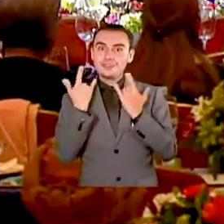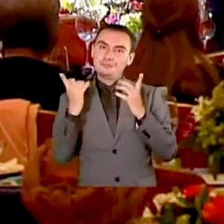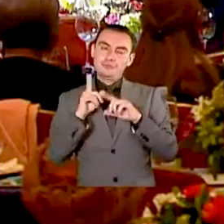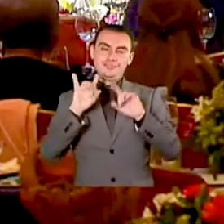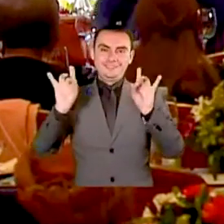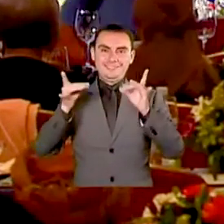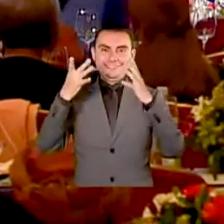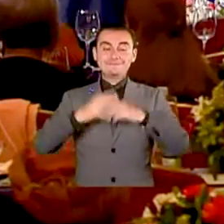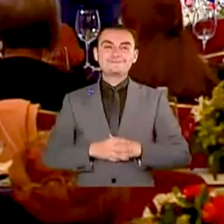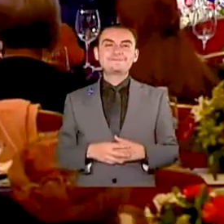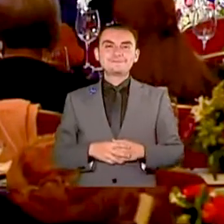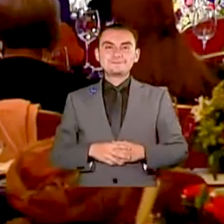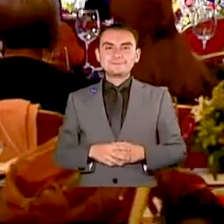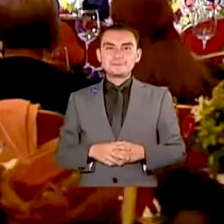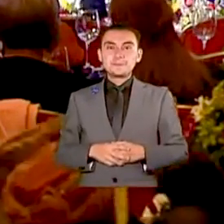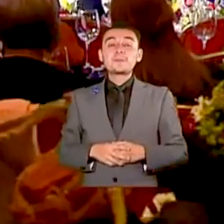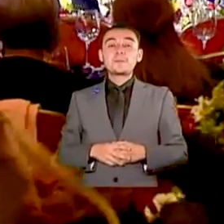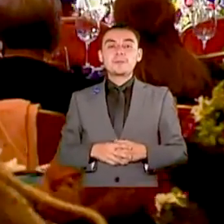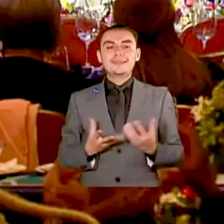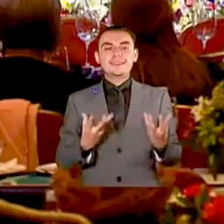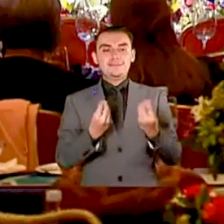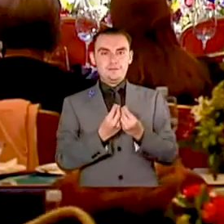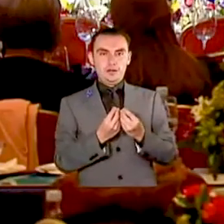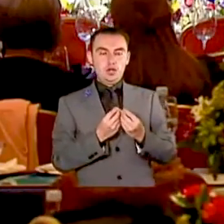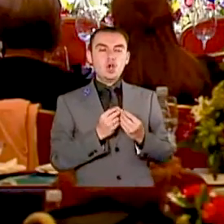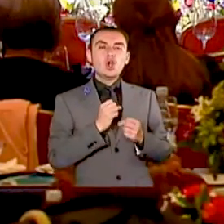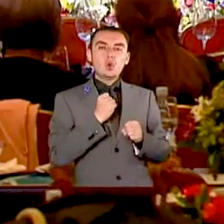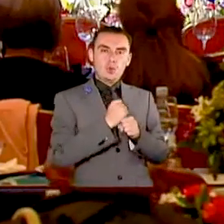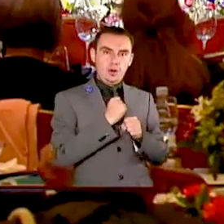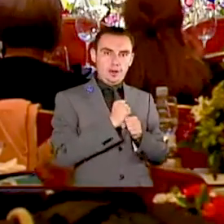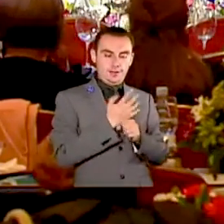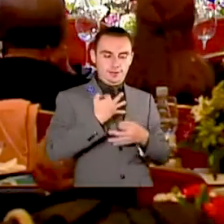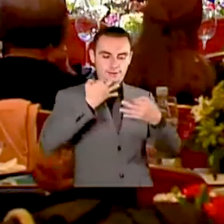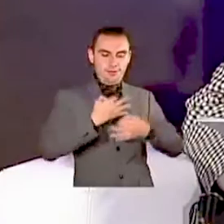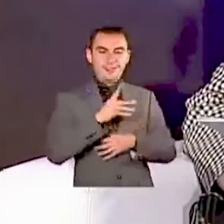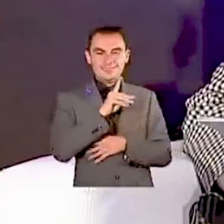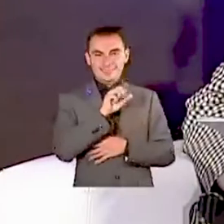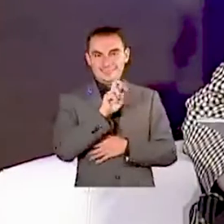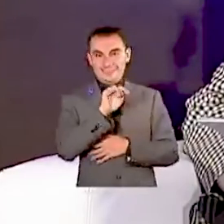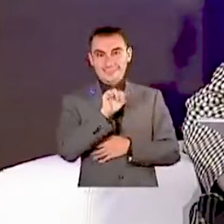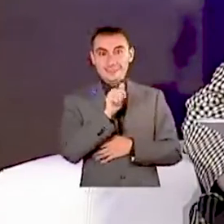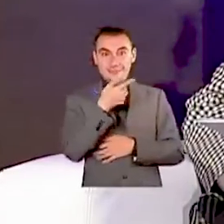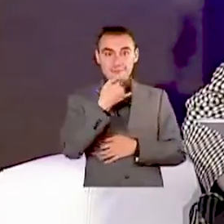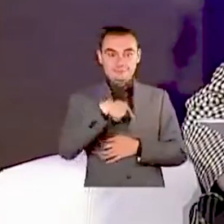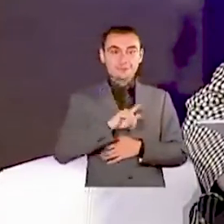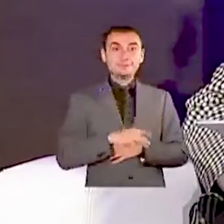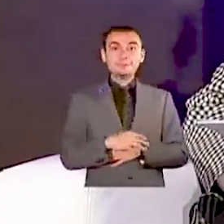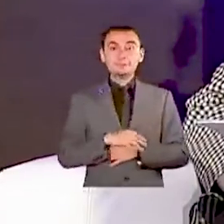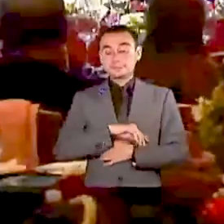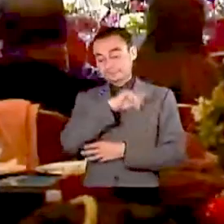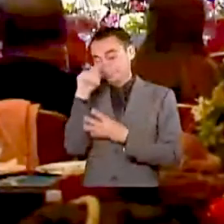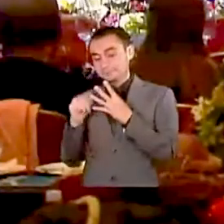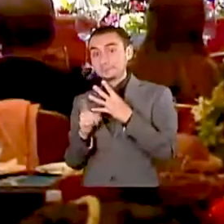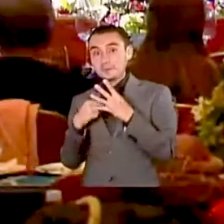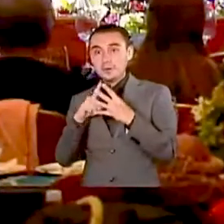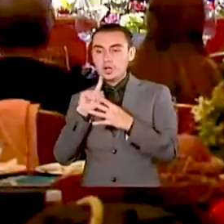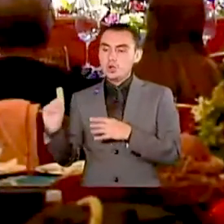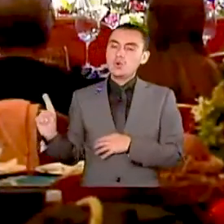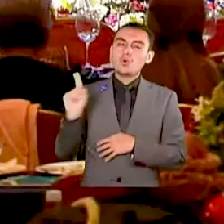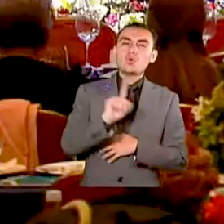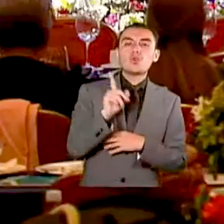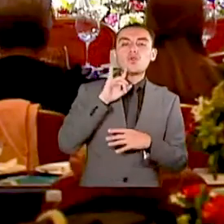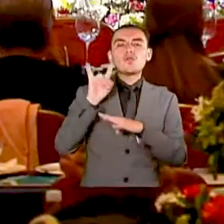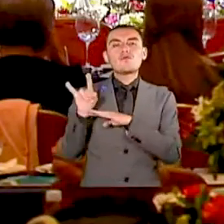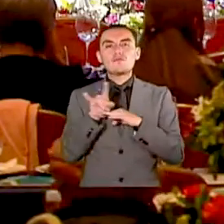La Procuradora Delegada para la Salud, la Protección y el Trabajo Decente, Diana Margarita Ojeda Bisbal, y el Procurador Delegado para